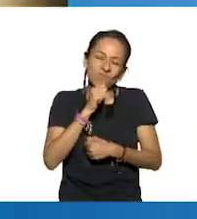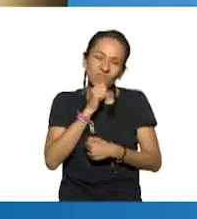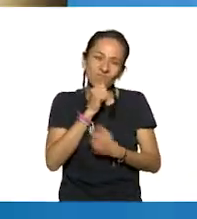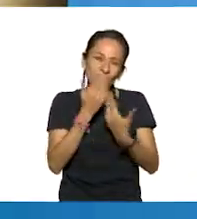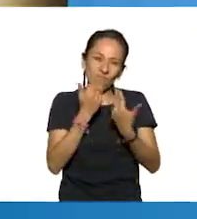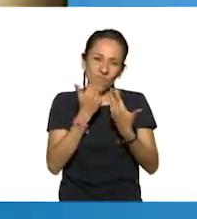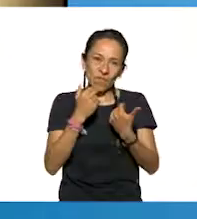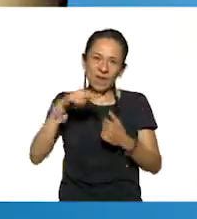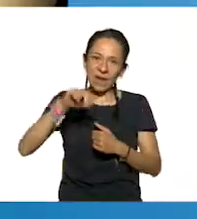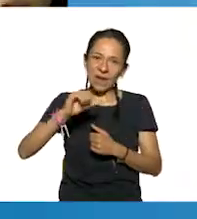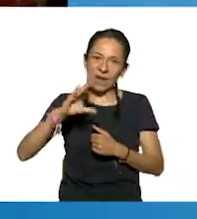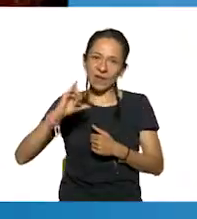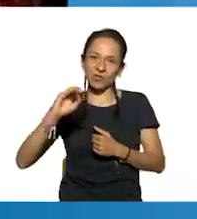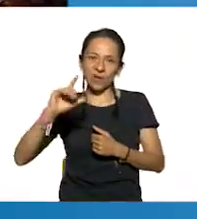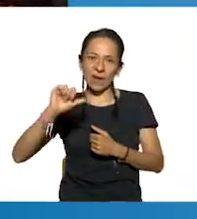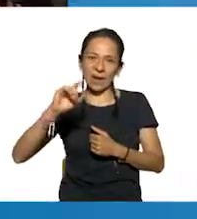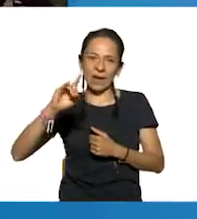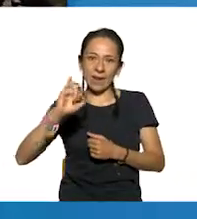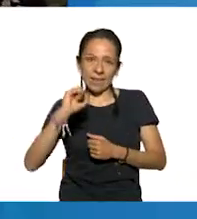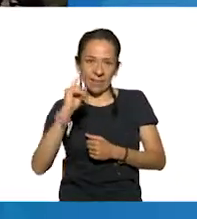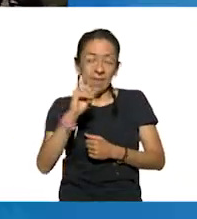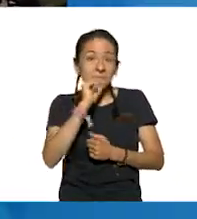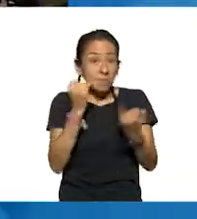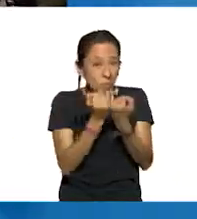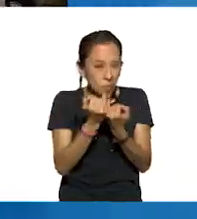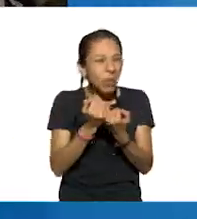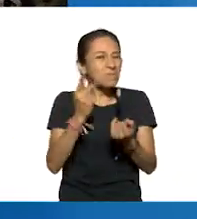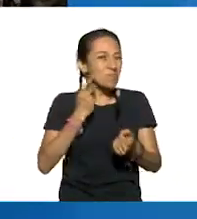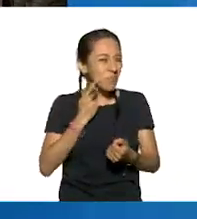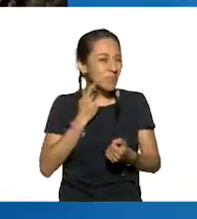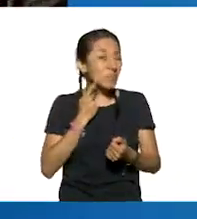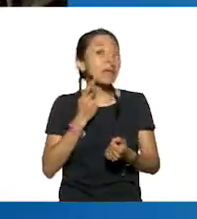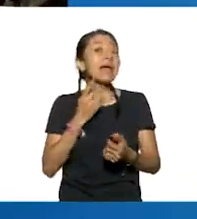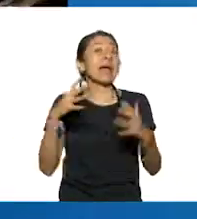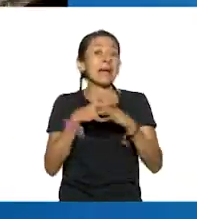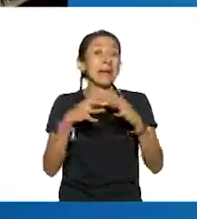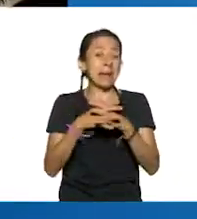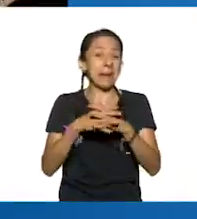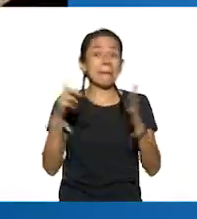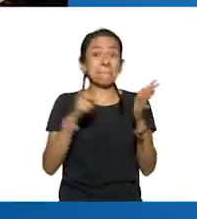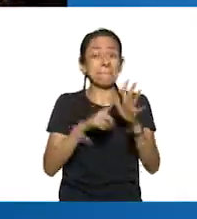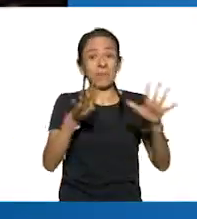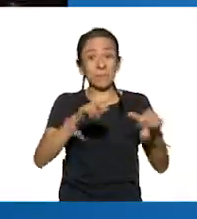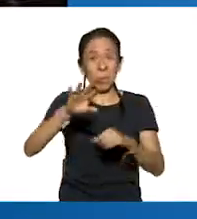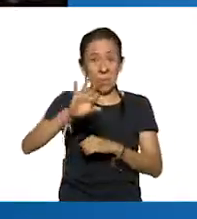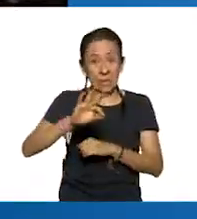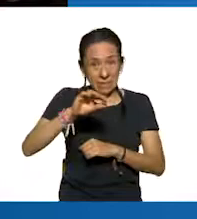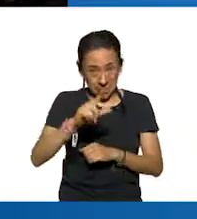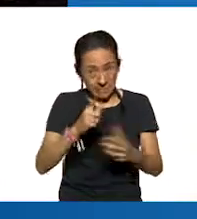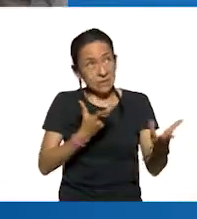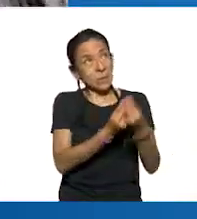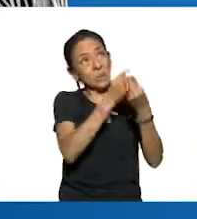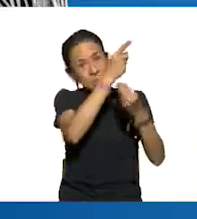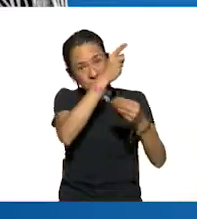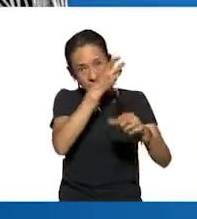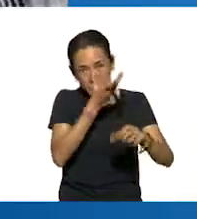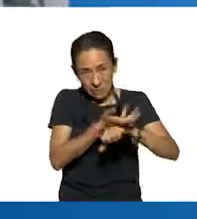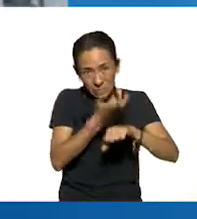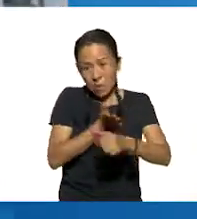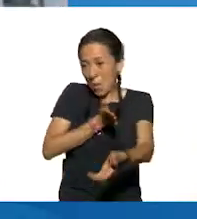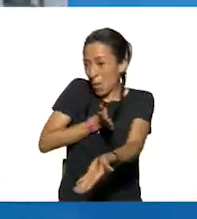Políticamente también estaba muy dividido el país. La guerra del 47 había sido desastrosa con Estados Unidos, la invasión, la pérdida del